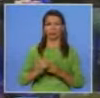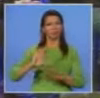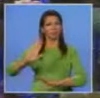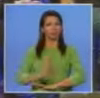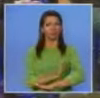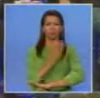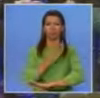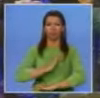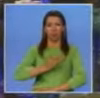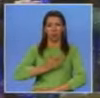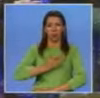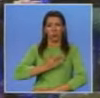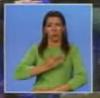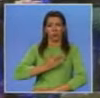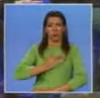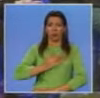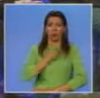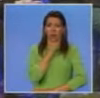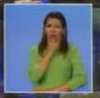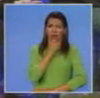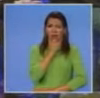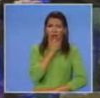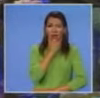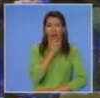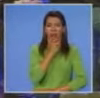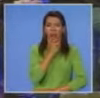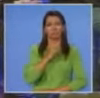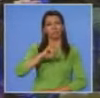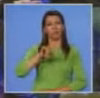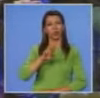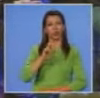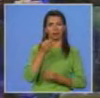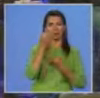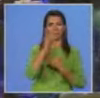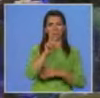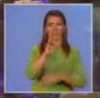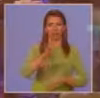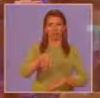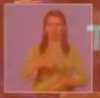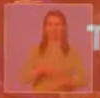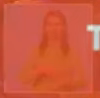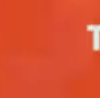a toda música. Jorge Rodríguez, 24 horas.